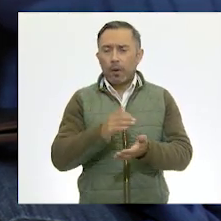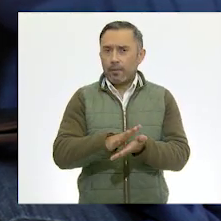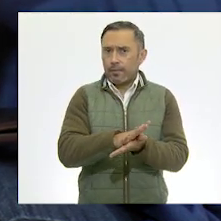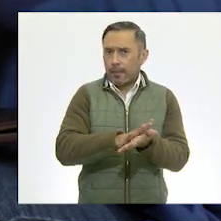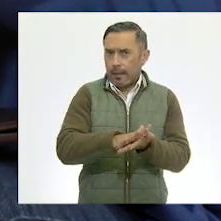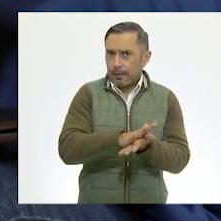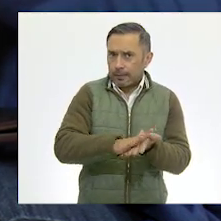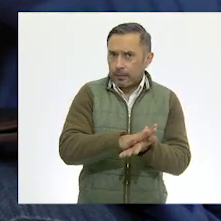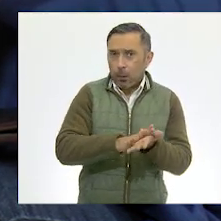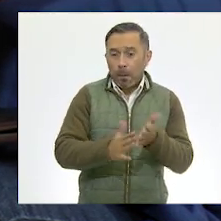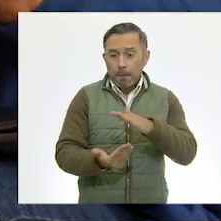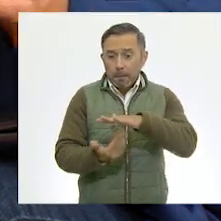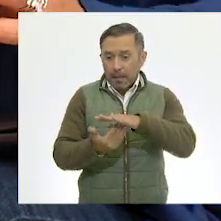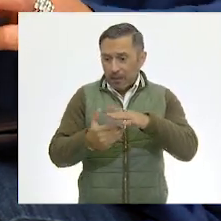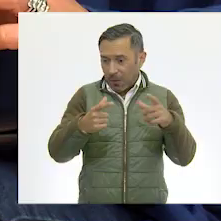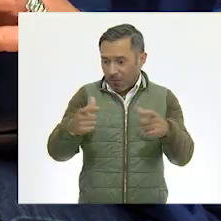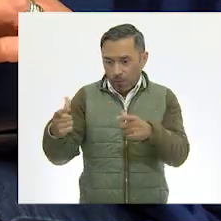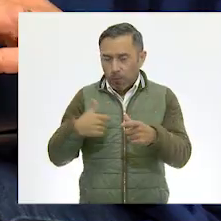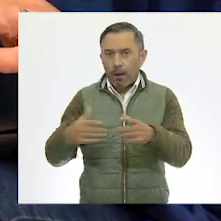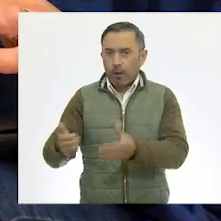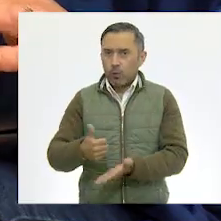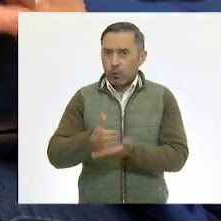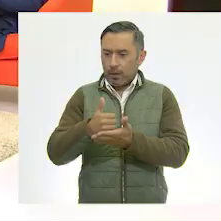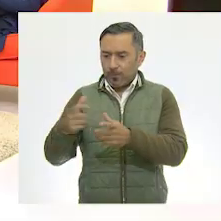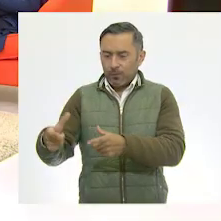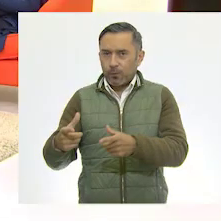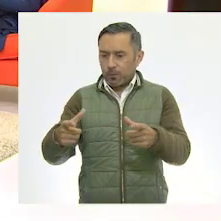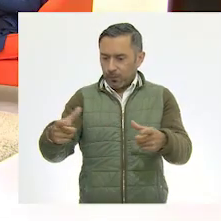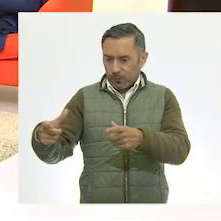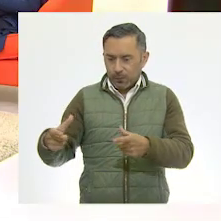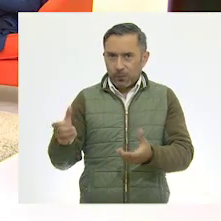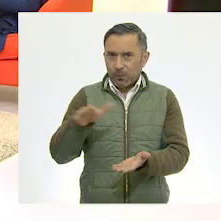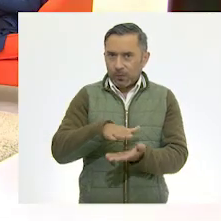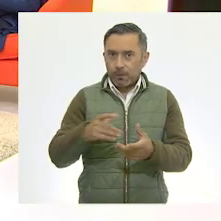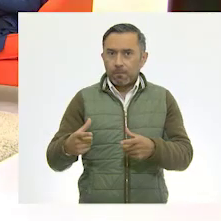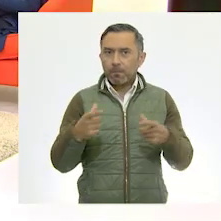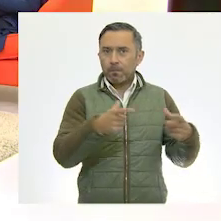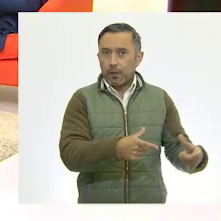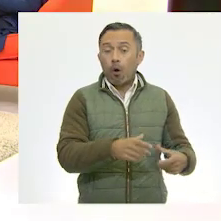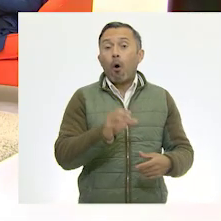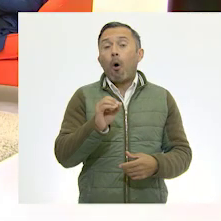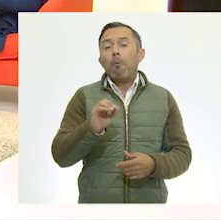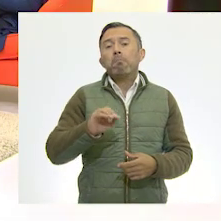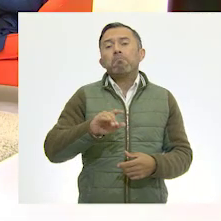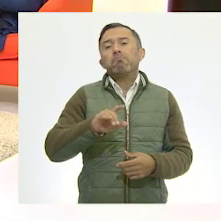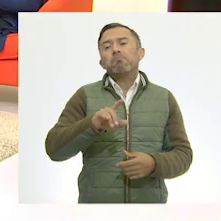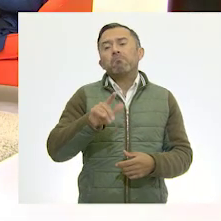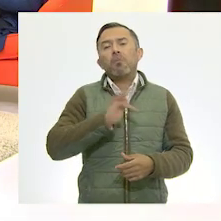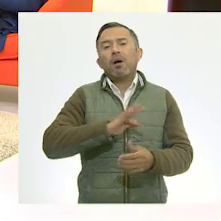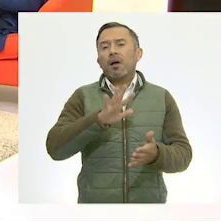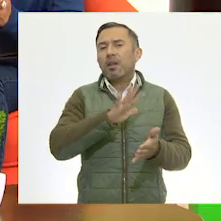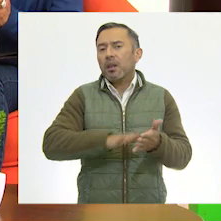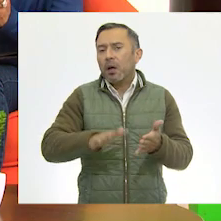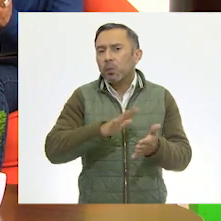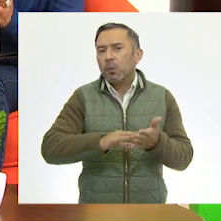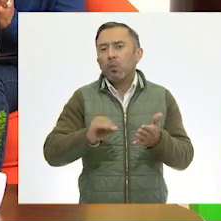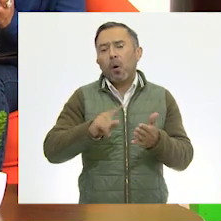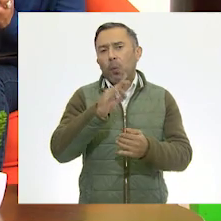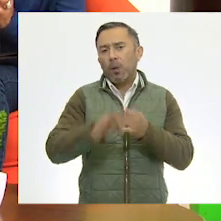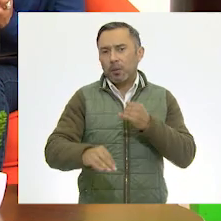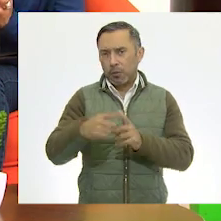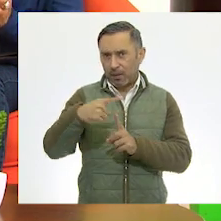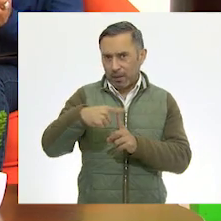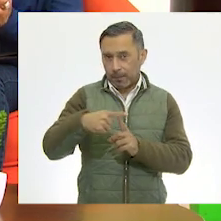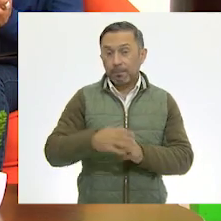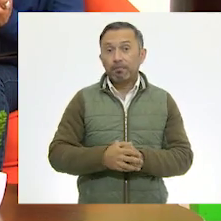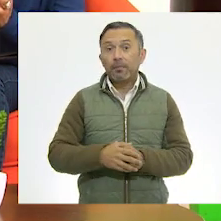recoger la mesa y después otro tiempo ya sea de lectura o para hacer tareas. Y bueno, y en la